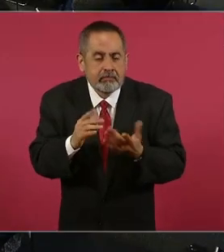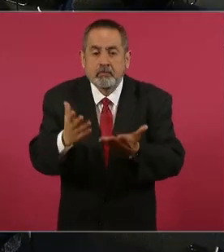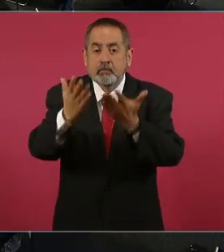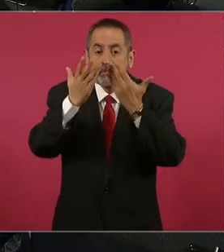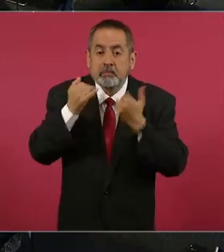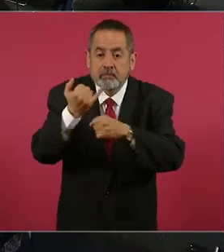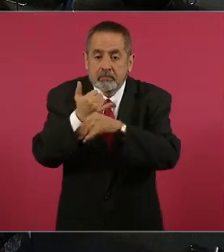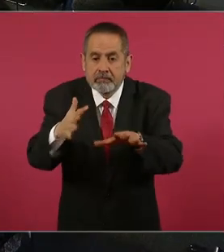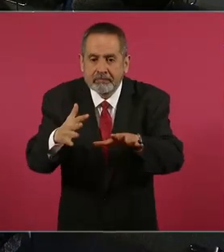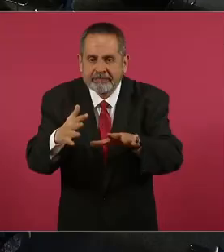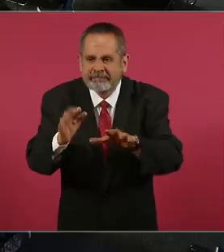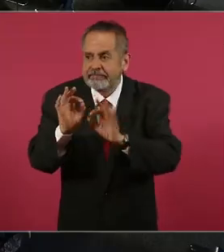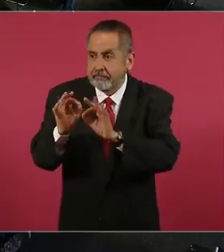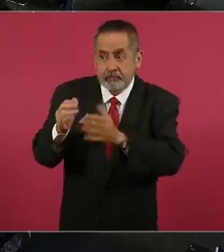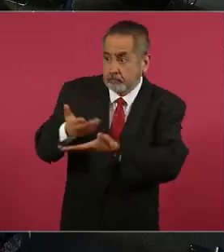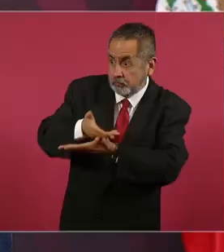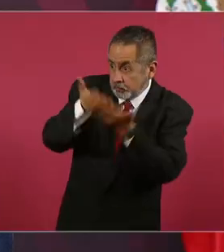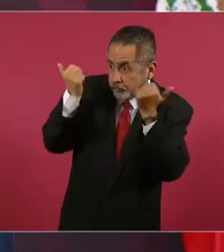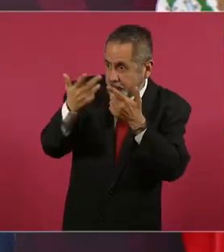información.